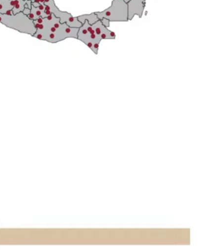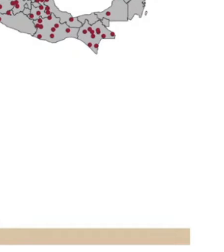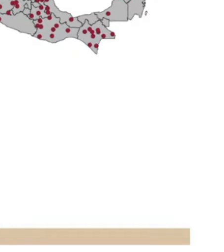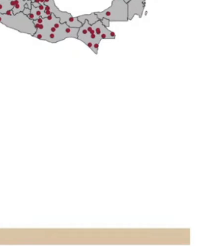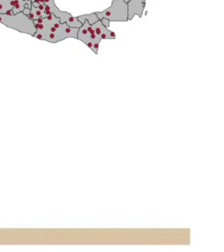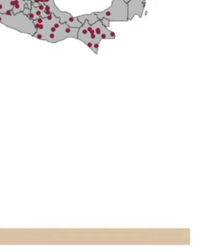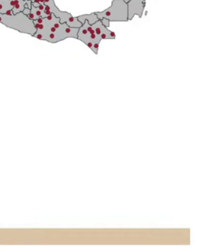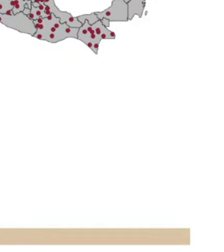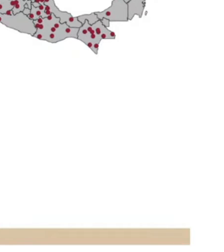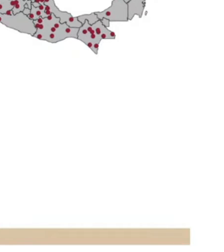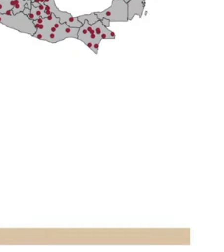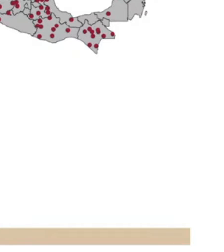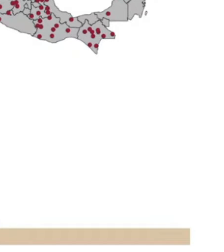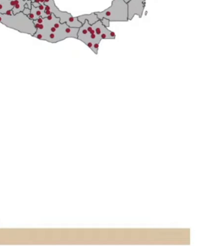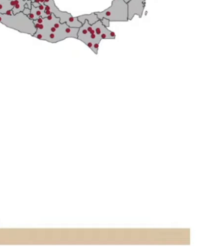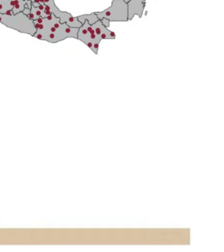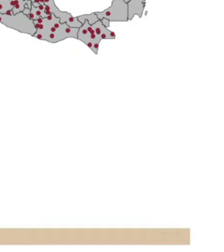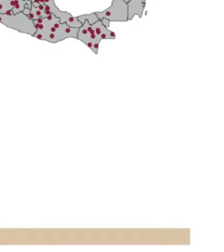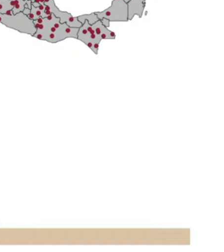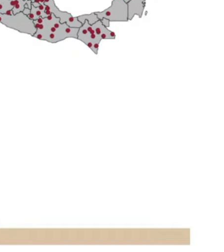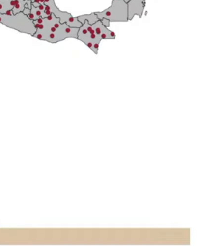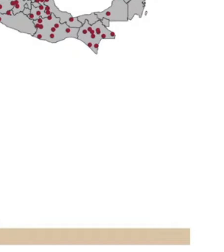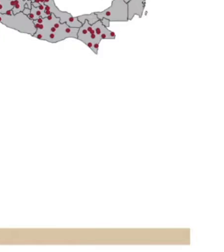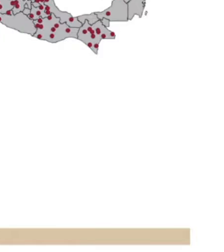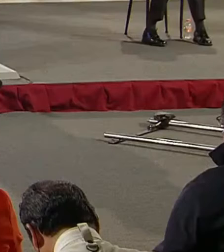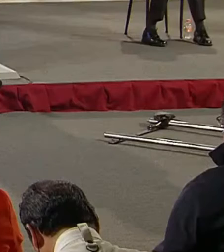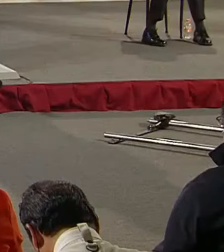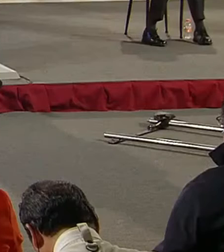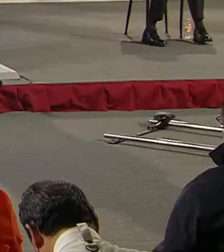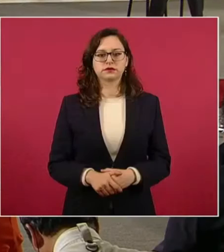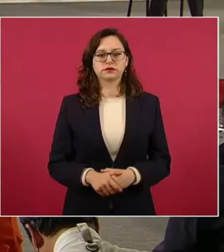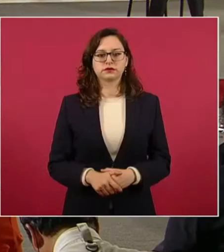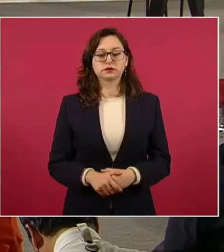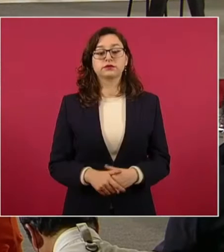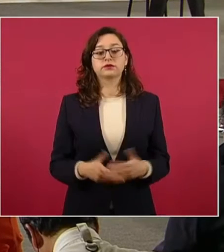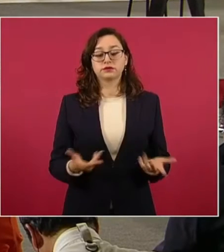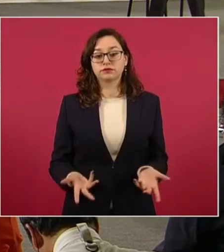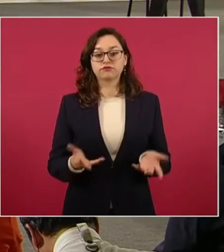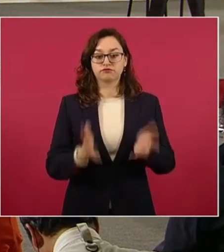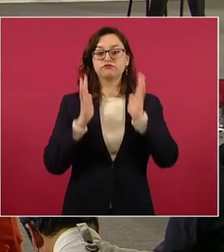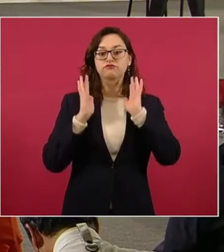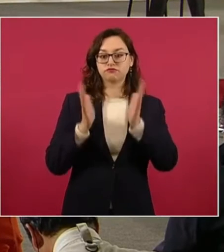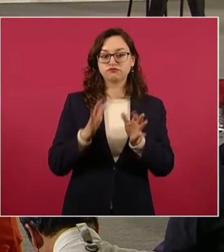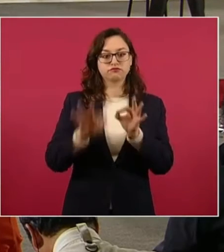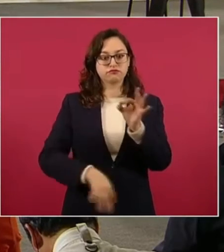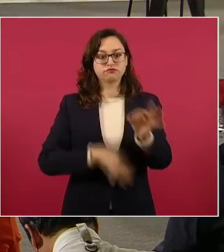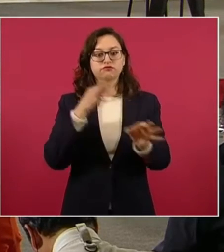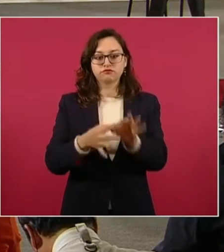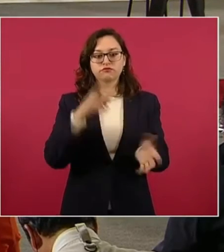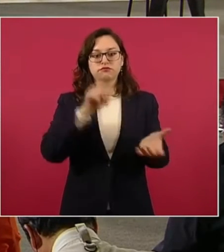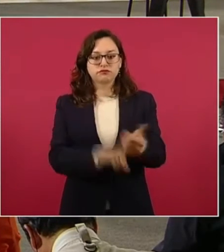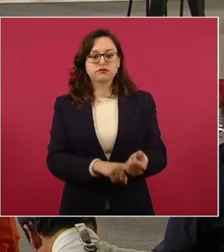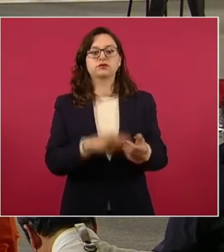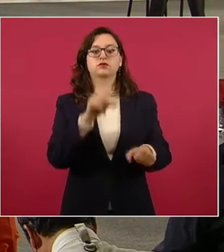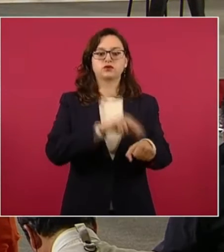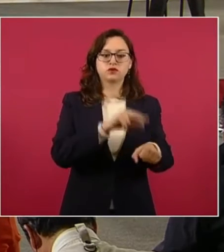capacitación del personal, con los equipos, sobre todo en los carros rojos que estén completos, electrocardiógrafos,